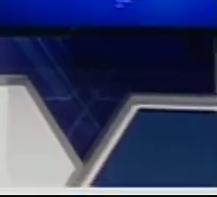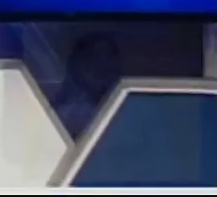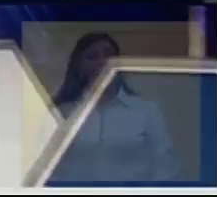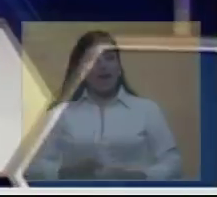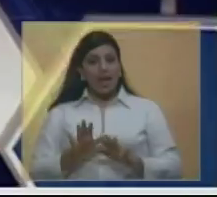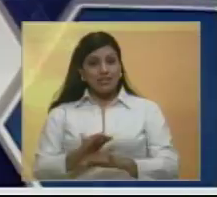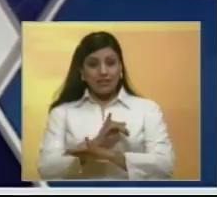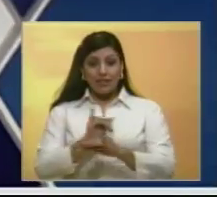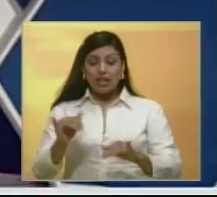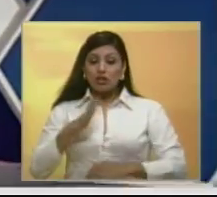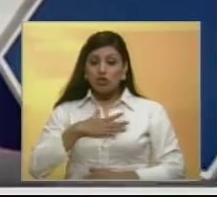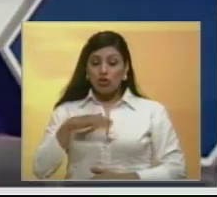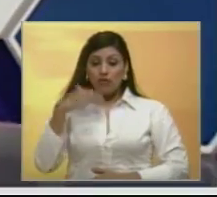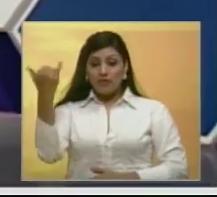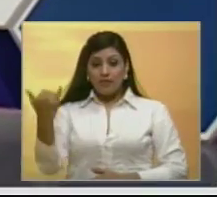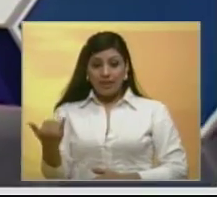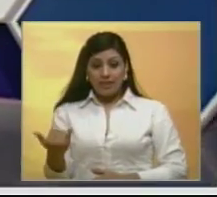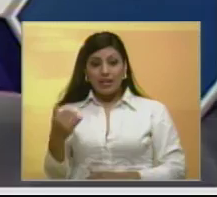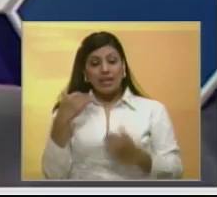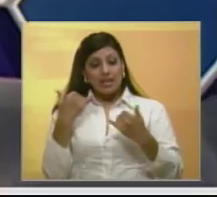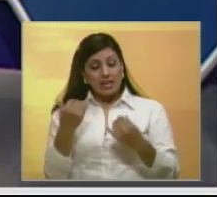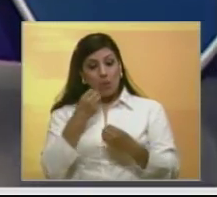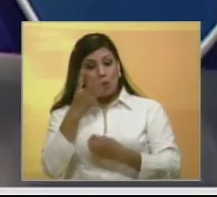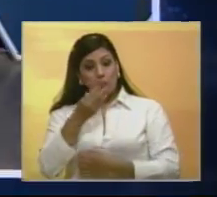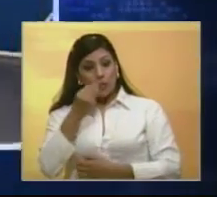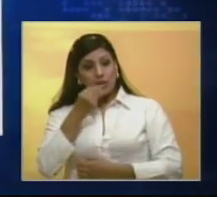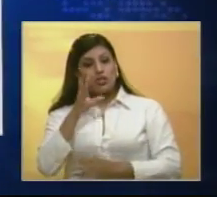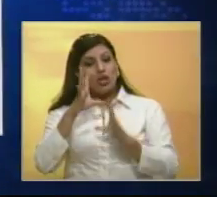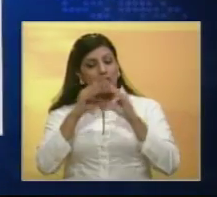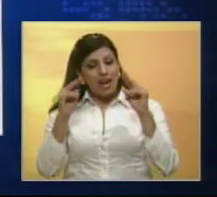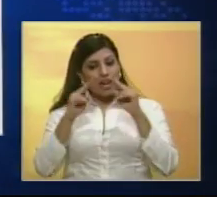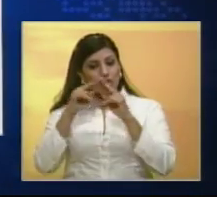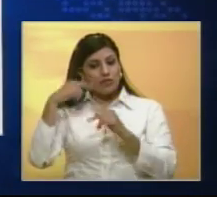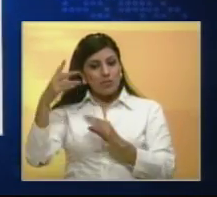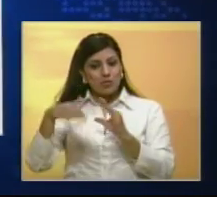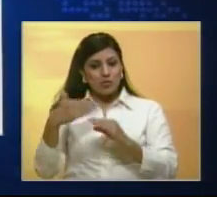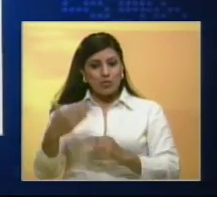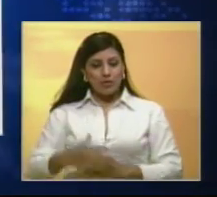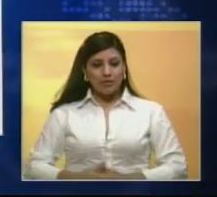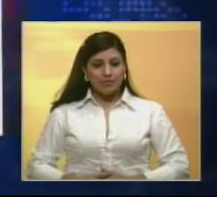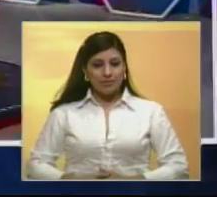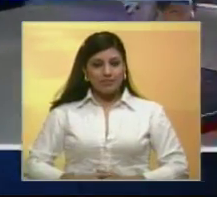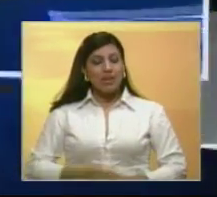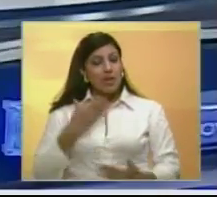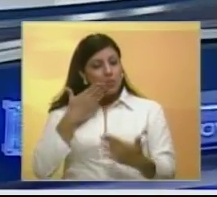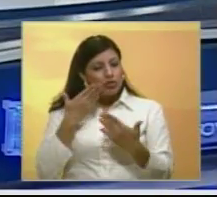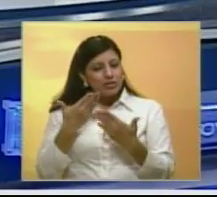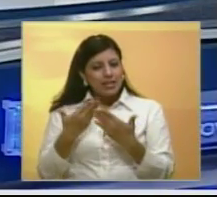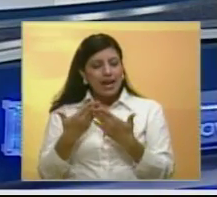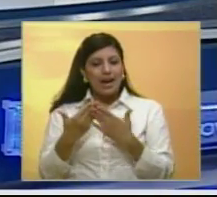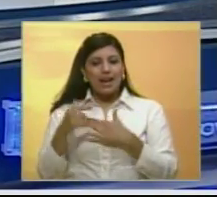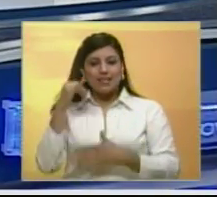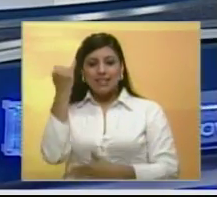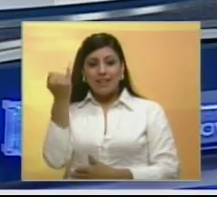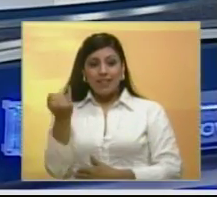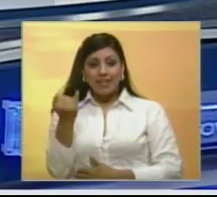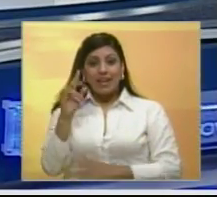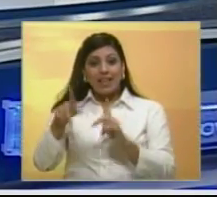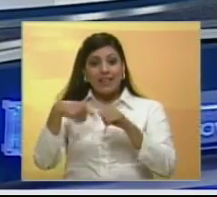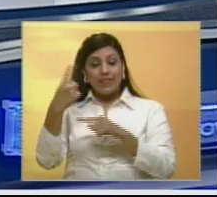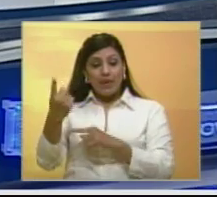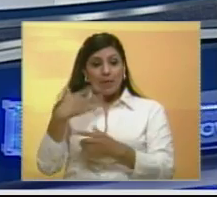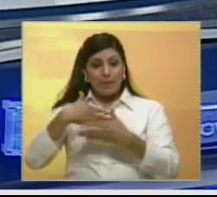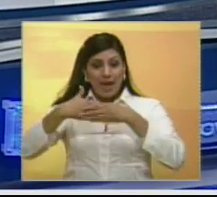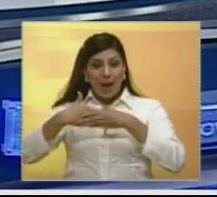Así llegamos una vez más al final. Yo soy Federica Guzmán, que tengan buen provecho y nos vemos esta noche aquí en Estrenos y Estrellas. Muchísimas gracias, Federica. Y al regreso,